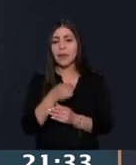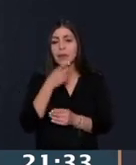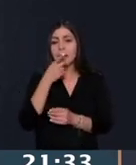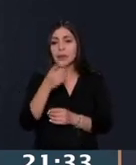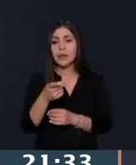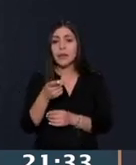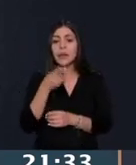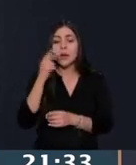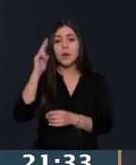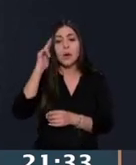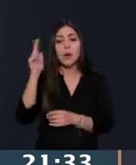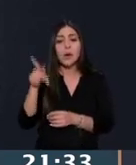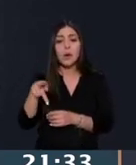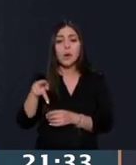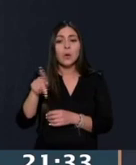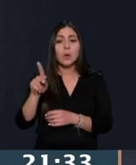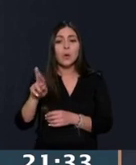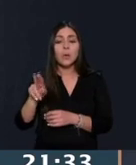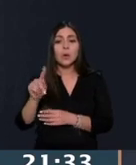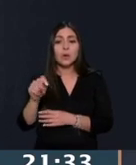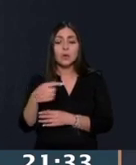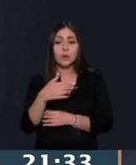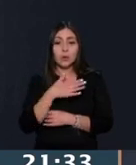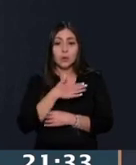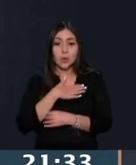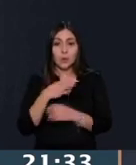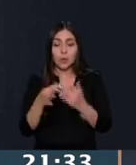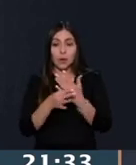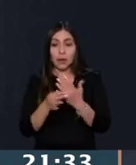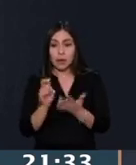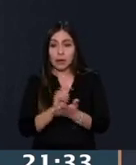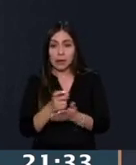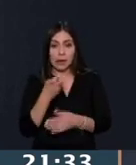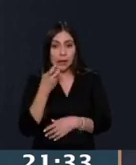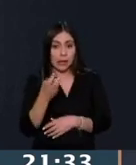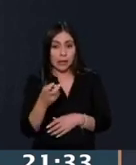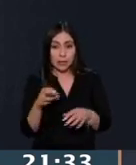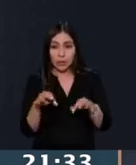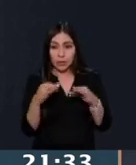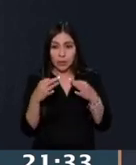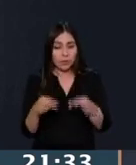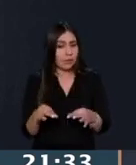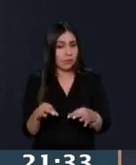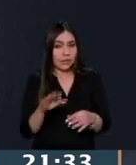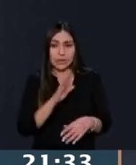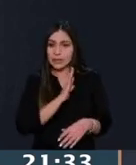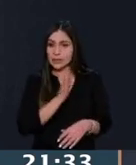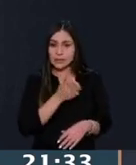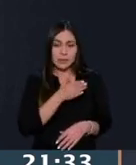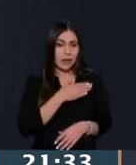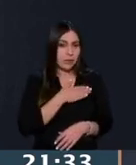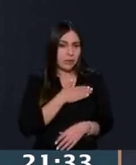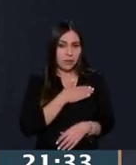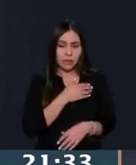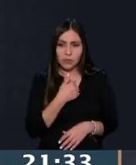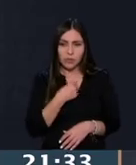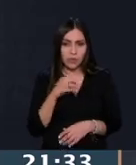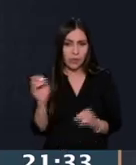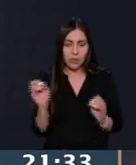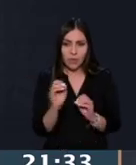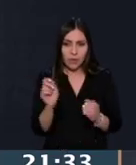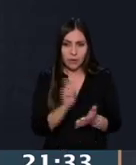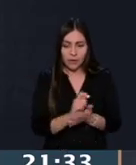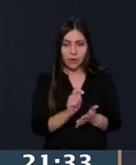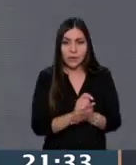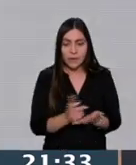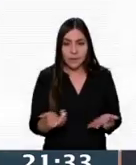no escribí eso, a un periodista, yo no escribí eso en el artículo original en español. Esto quiere decir que